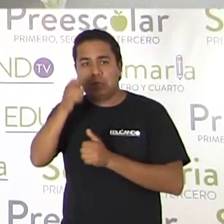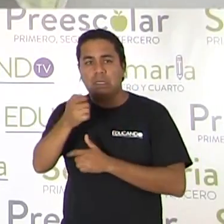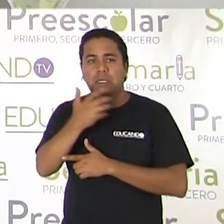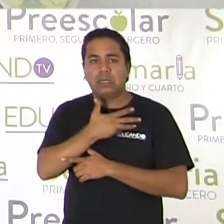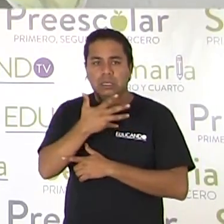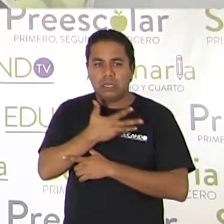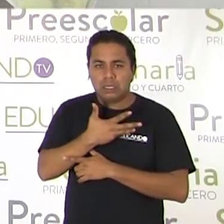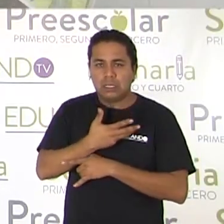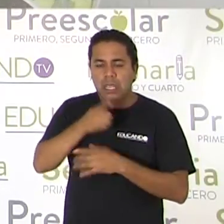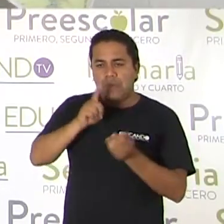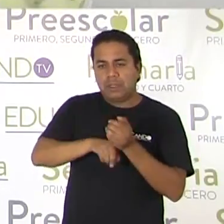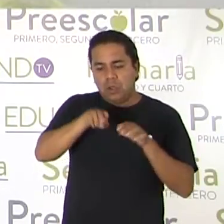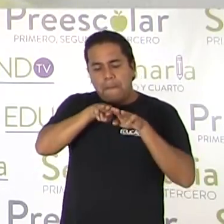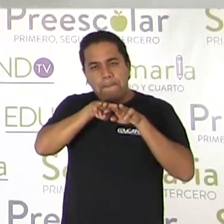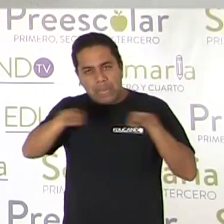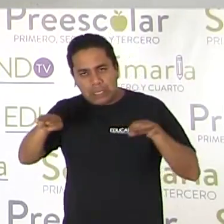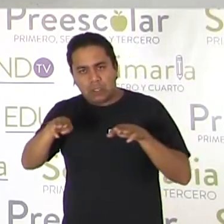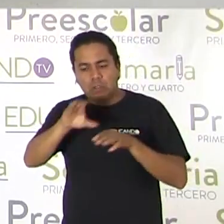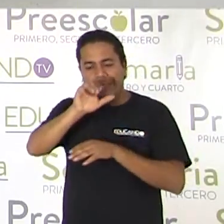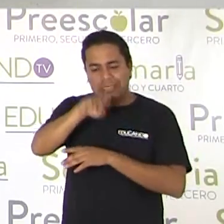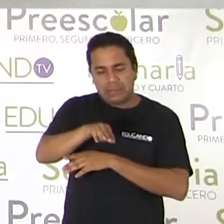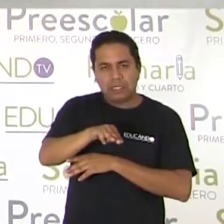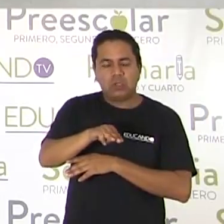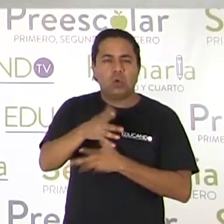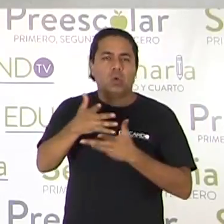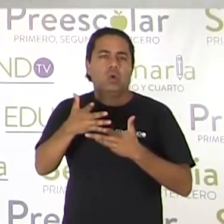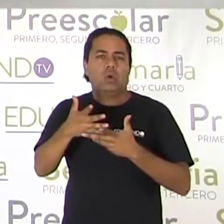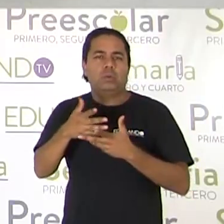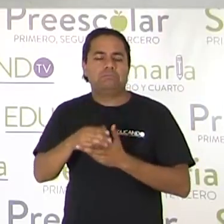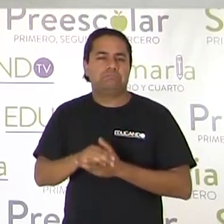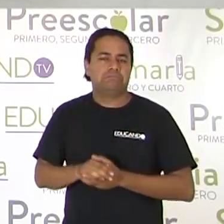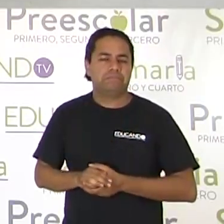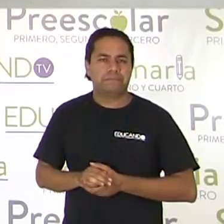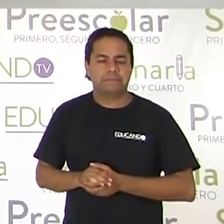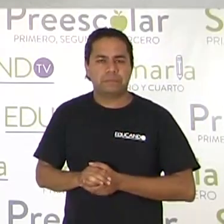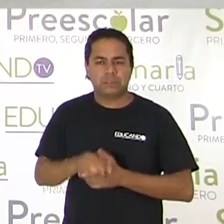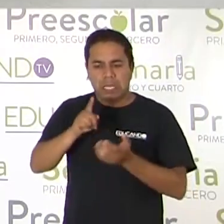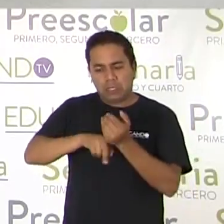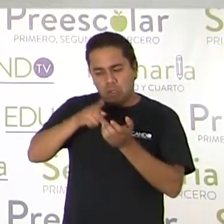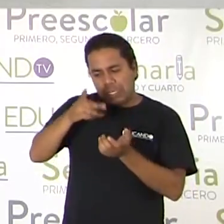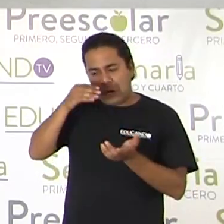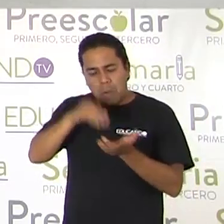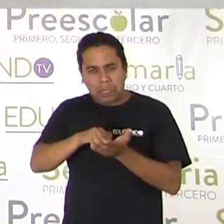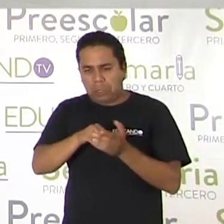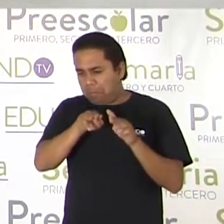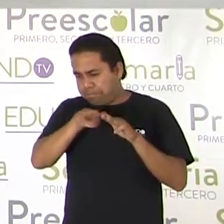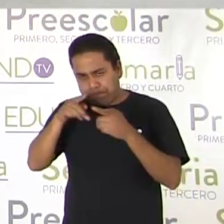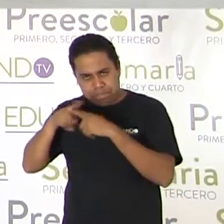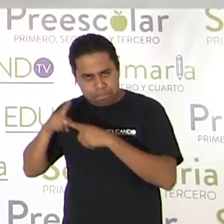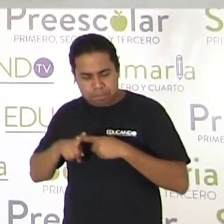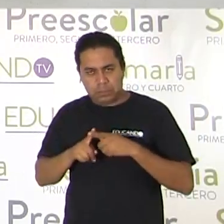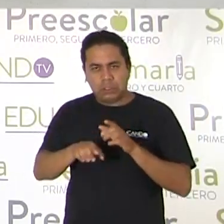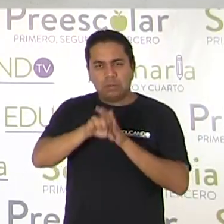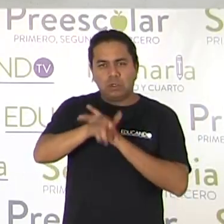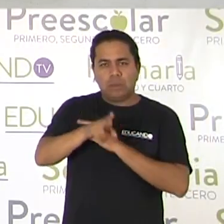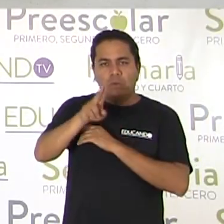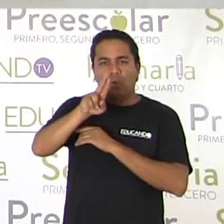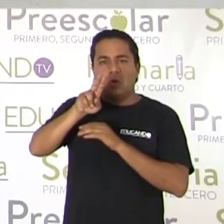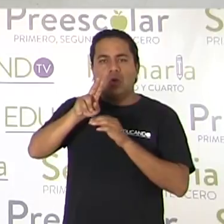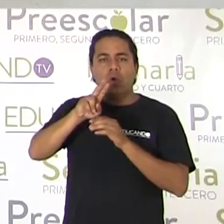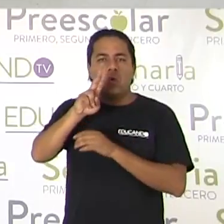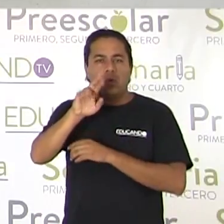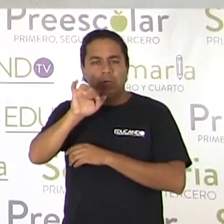el metro, el centímetro, el metro, lo que es el kilómetro. En unidades de tiempo